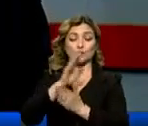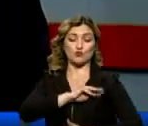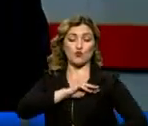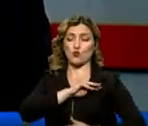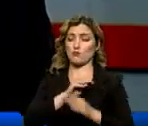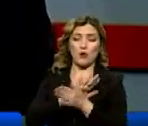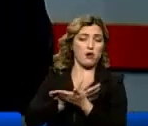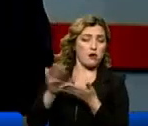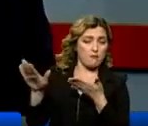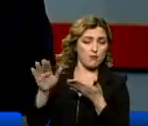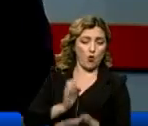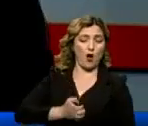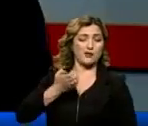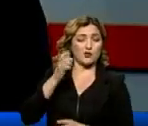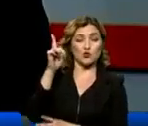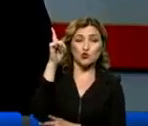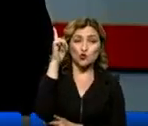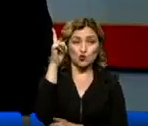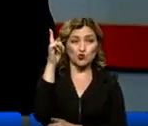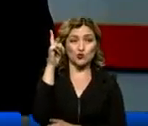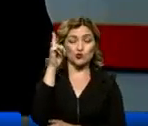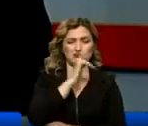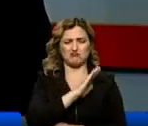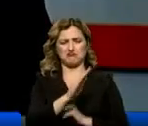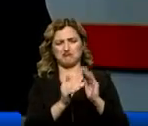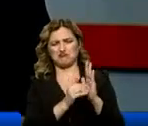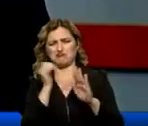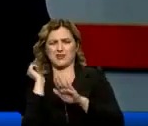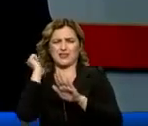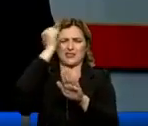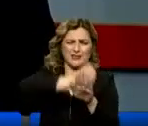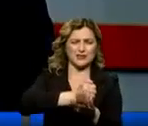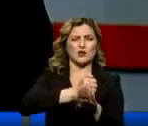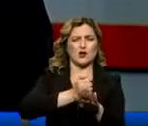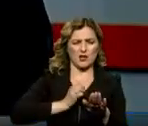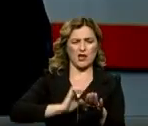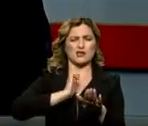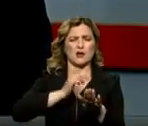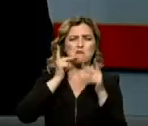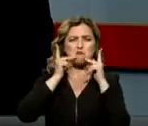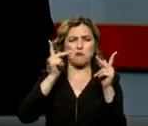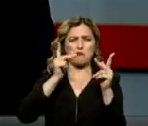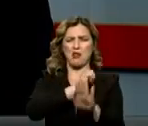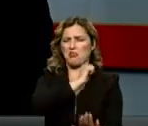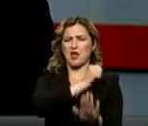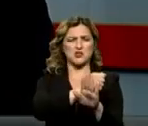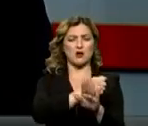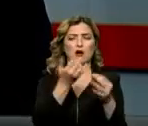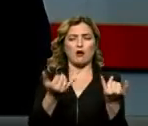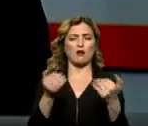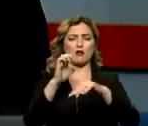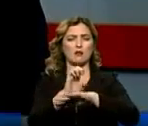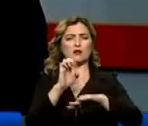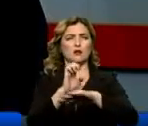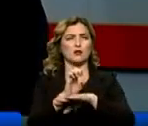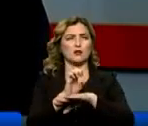de referente ético, es un líder. Violó, traicionó el mandato de la ética pública y ahora tenemos a un país